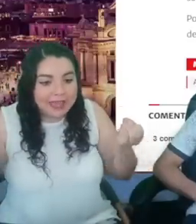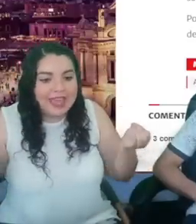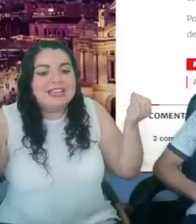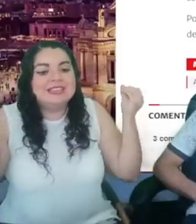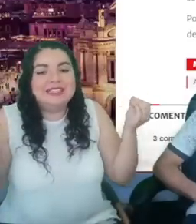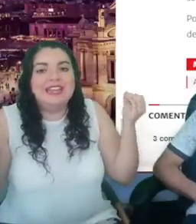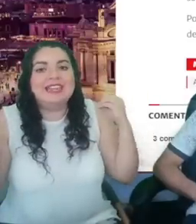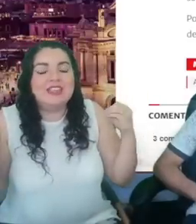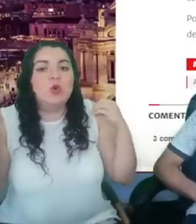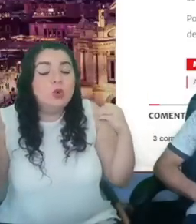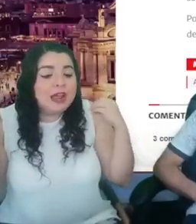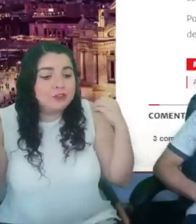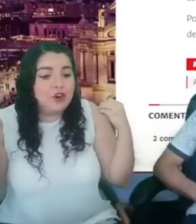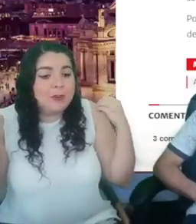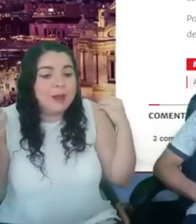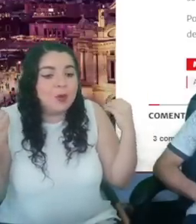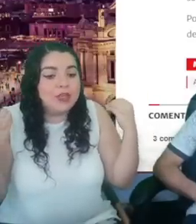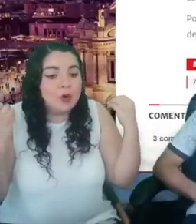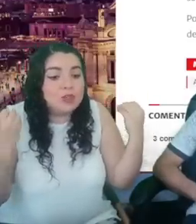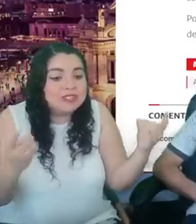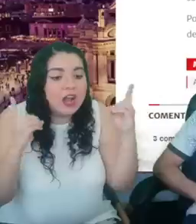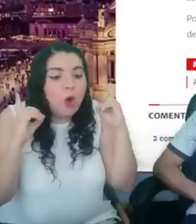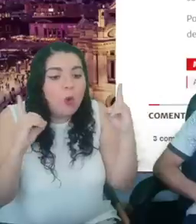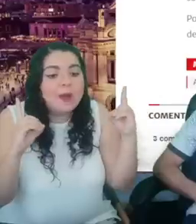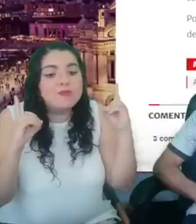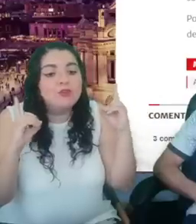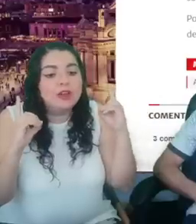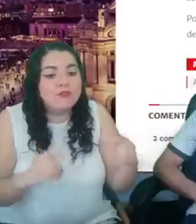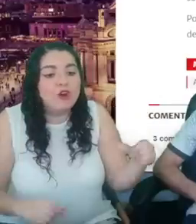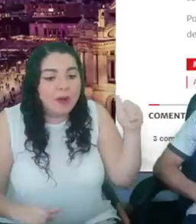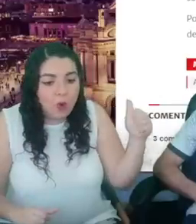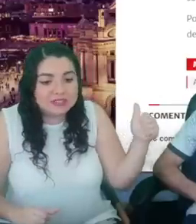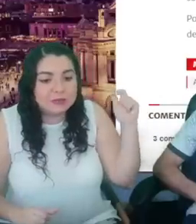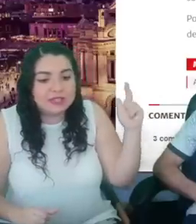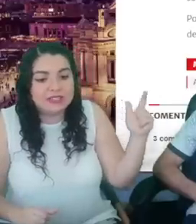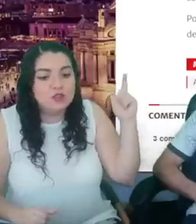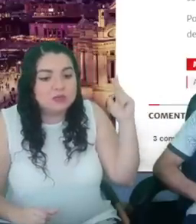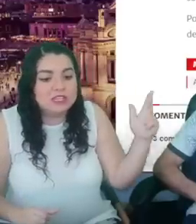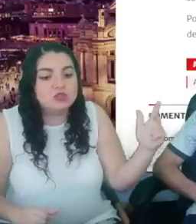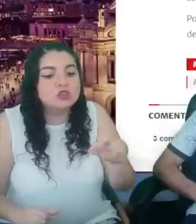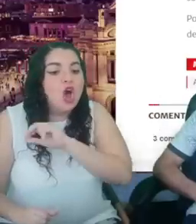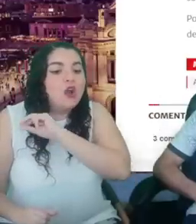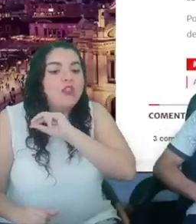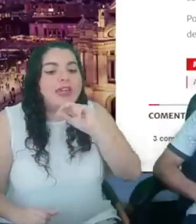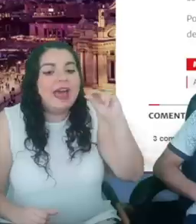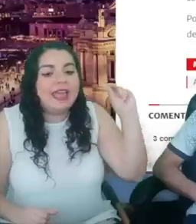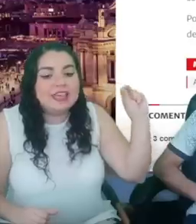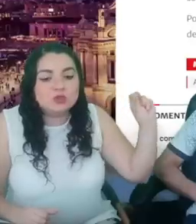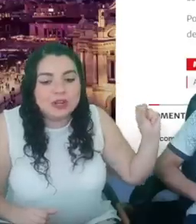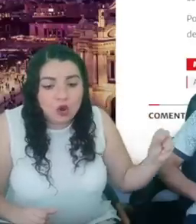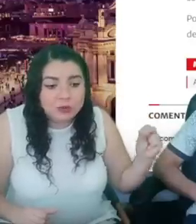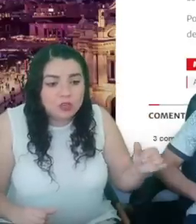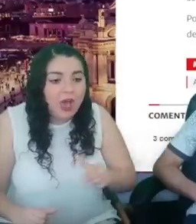por qué se tiene que dar una reforma en el poder judicial una profunda reforma jueces magistrados ministros no dejar